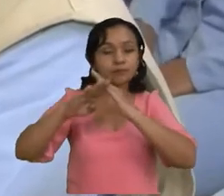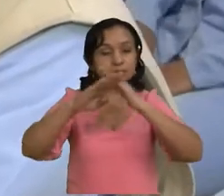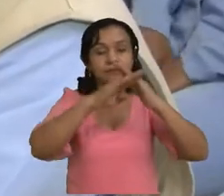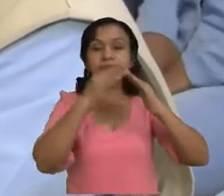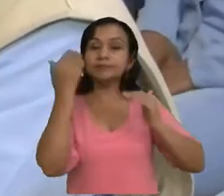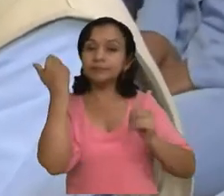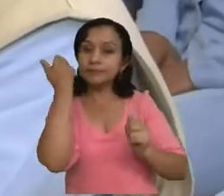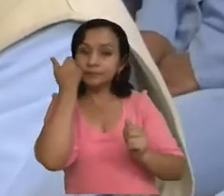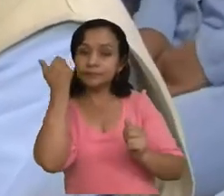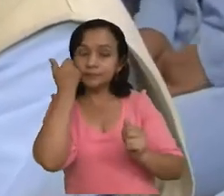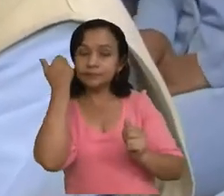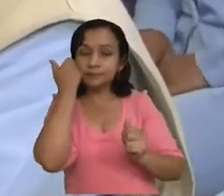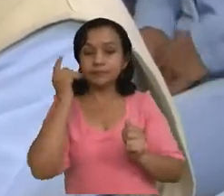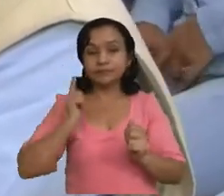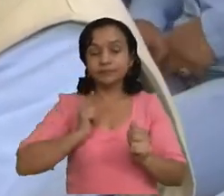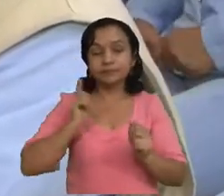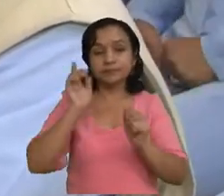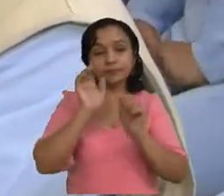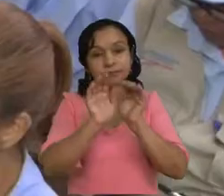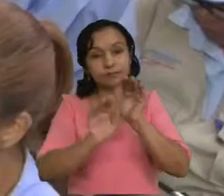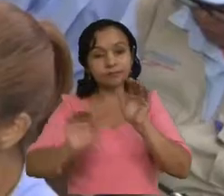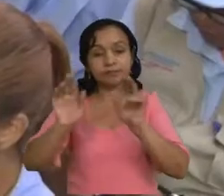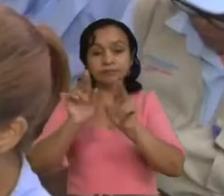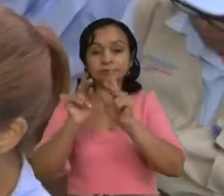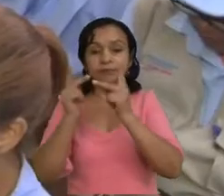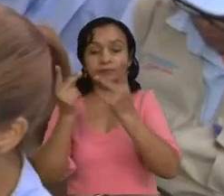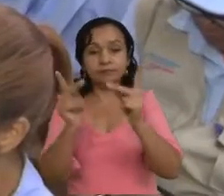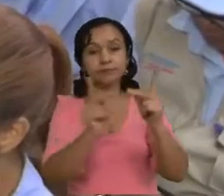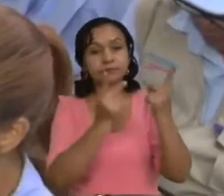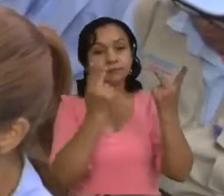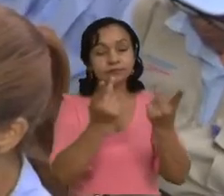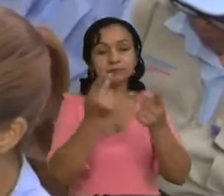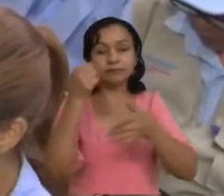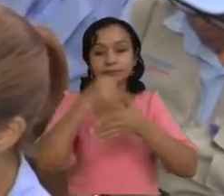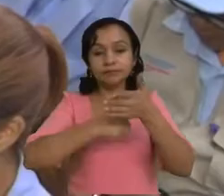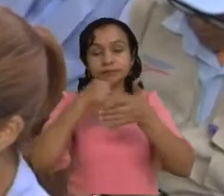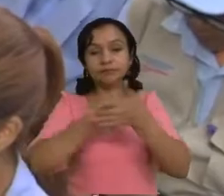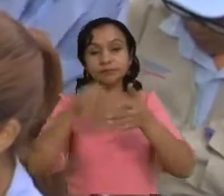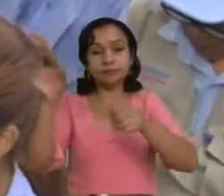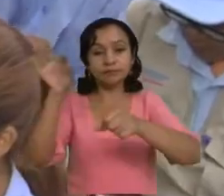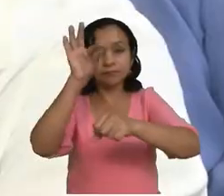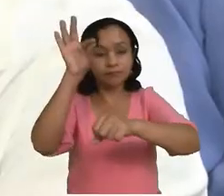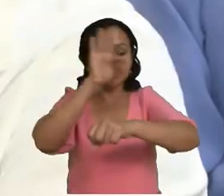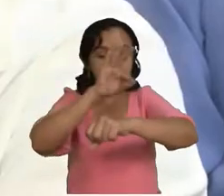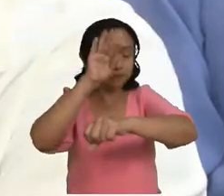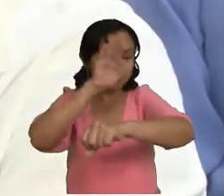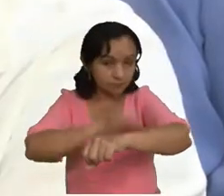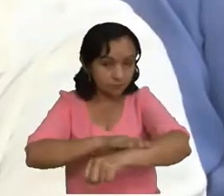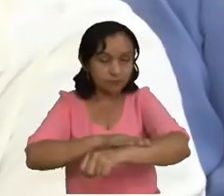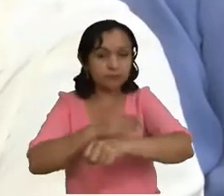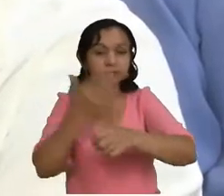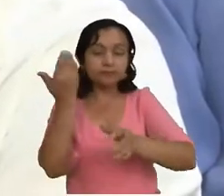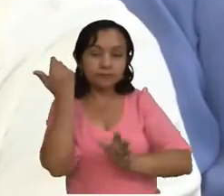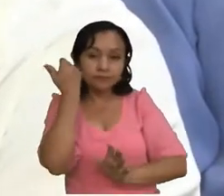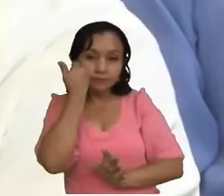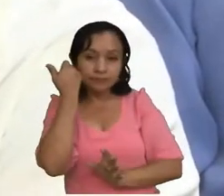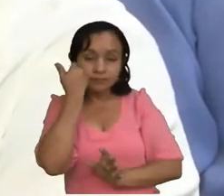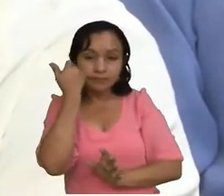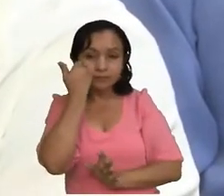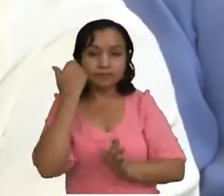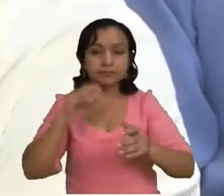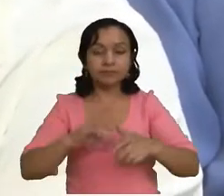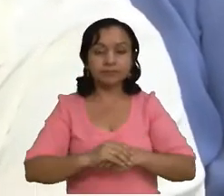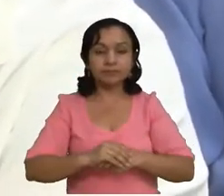antiepidémica, involucrando cada vez más a la población en la lucha contra el mosquito transmisor de estas enfermedades.